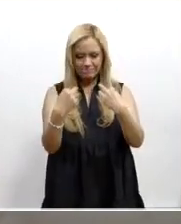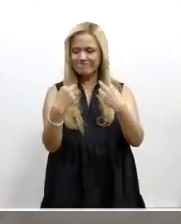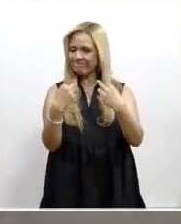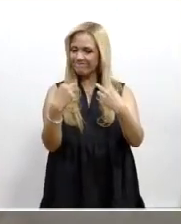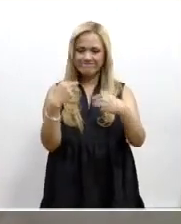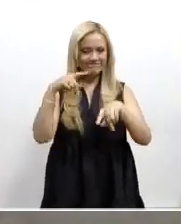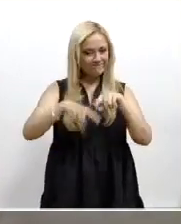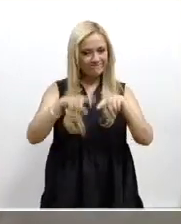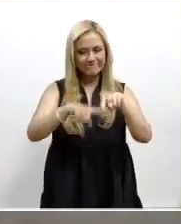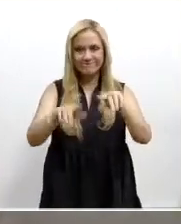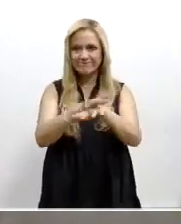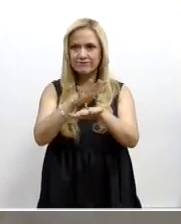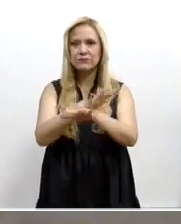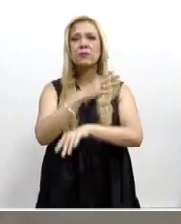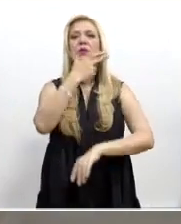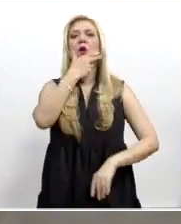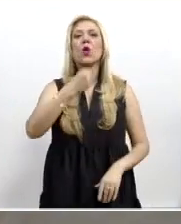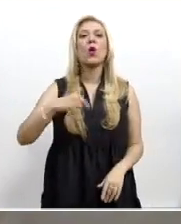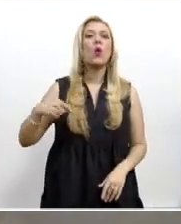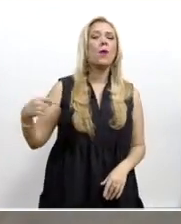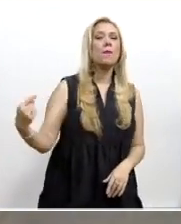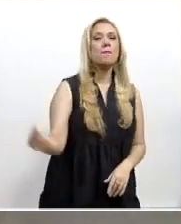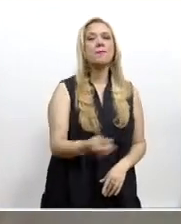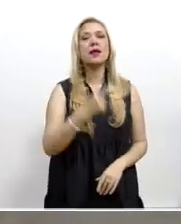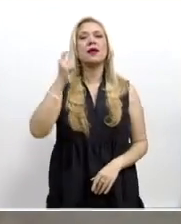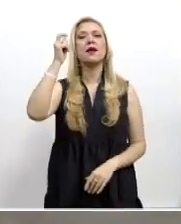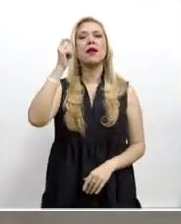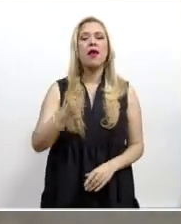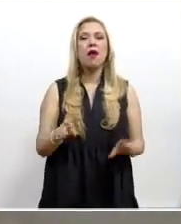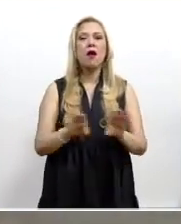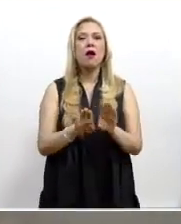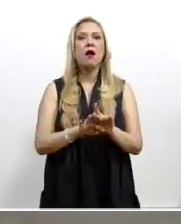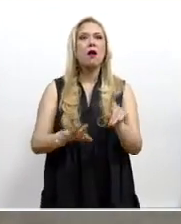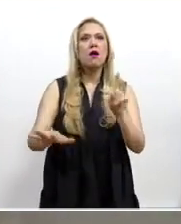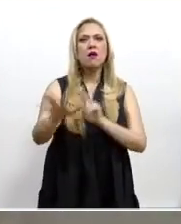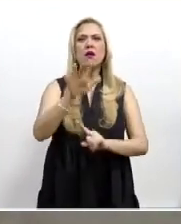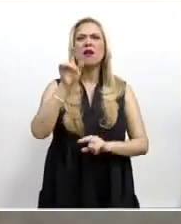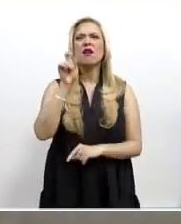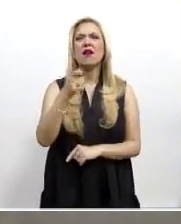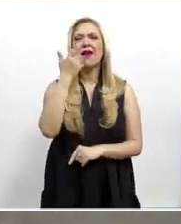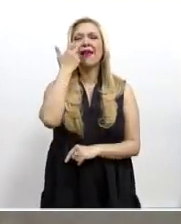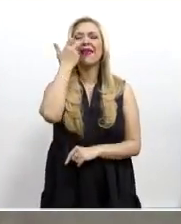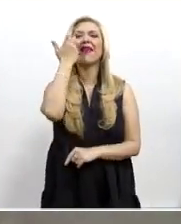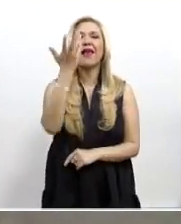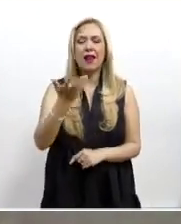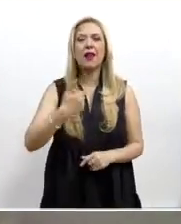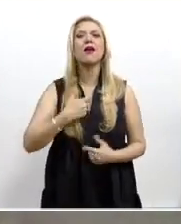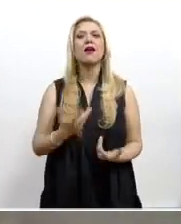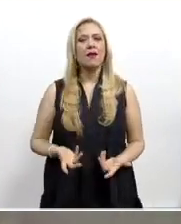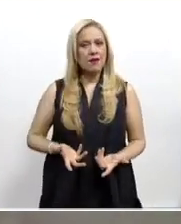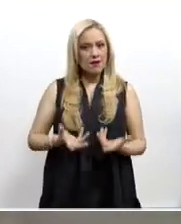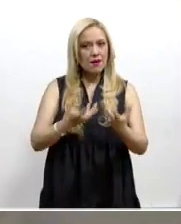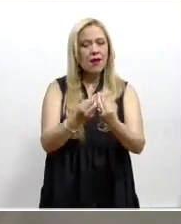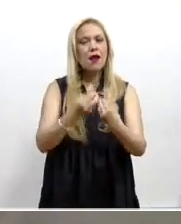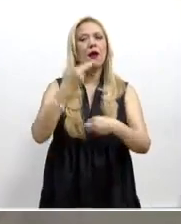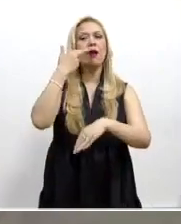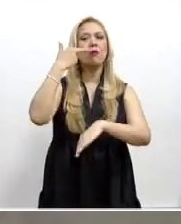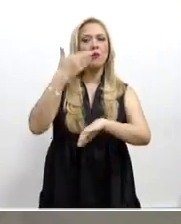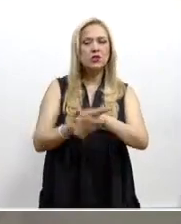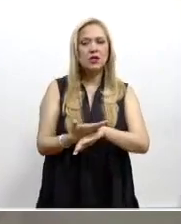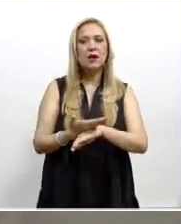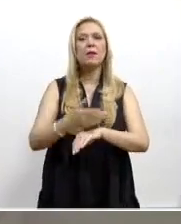entender que los hombres nos posicionamos críticamente frente a la construcción androcéntrica y que queremos ser partícipes y responsables en